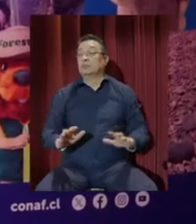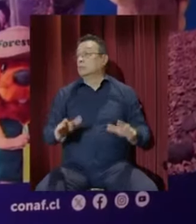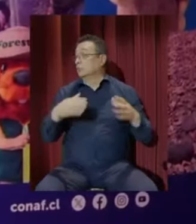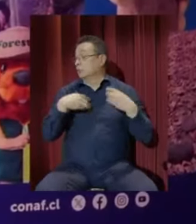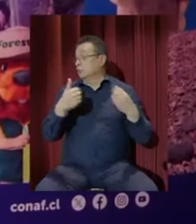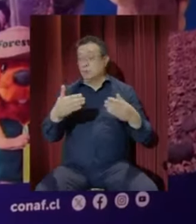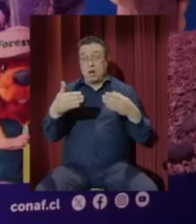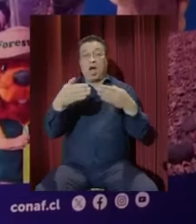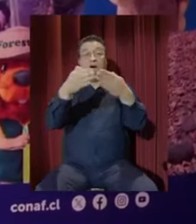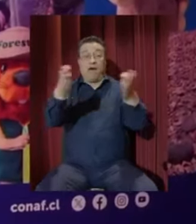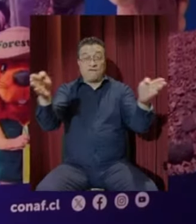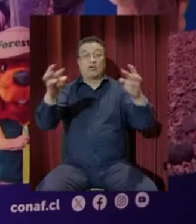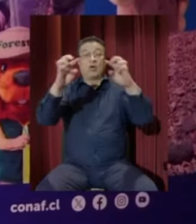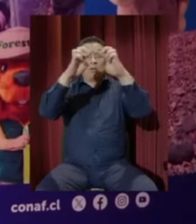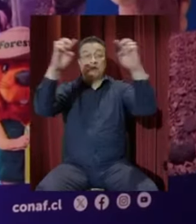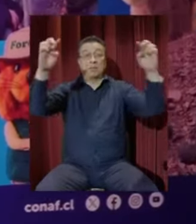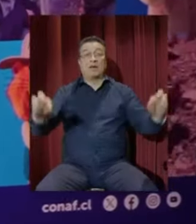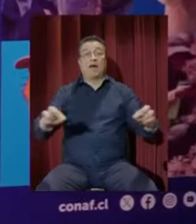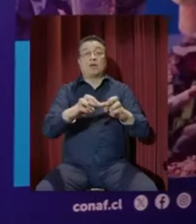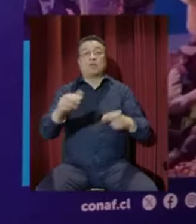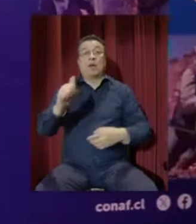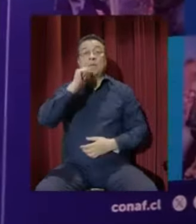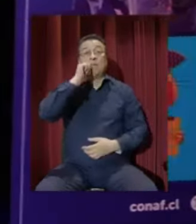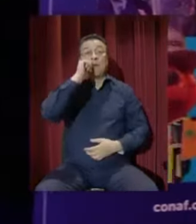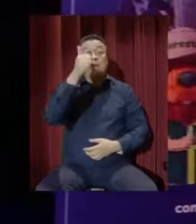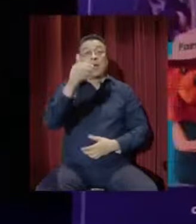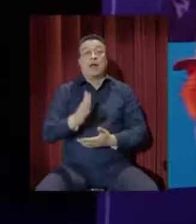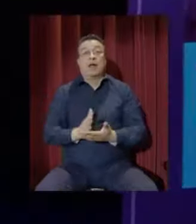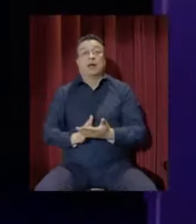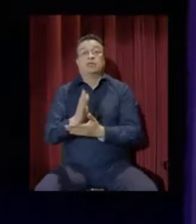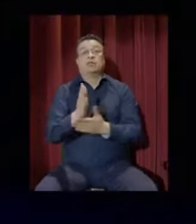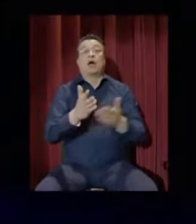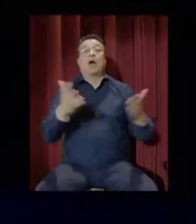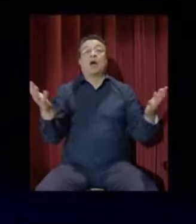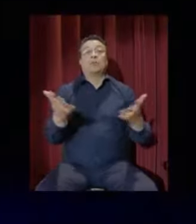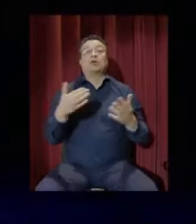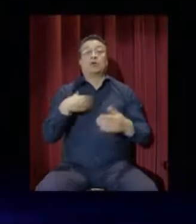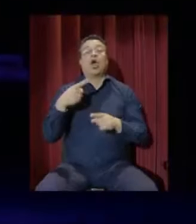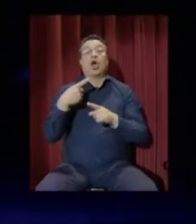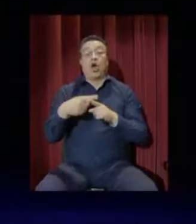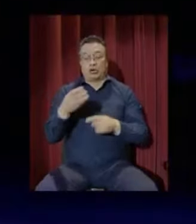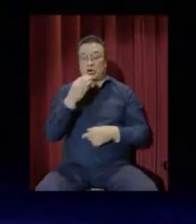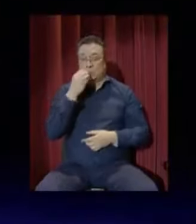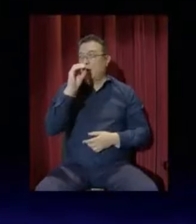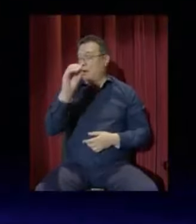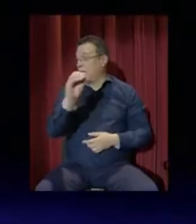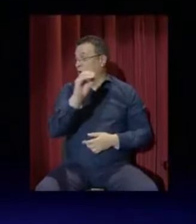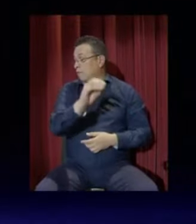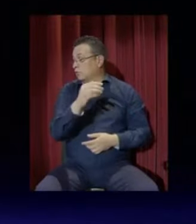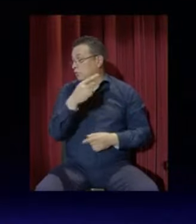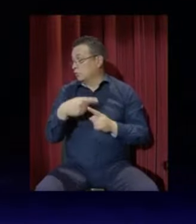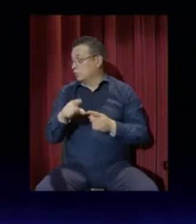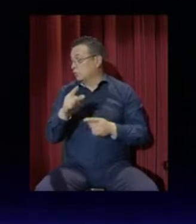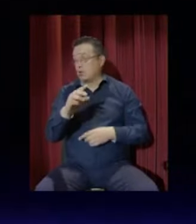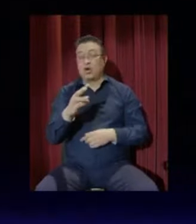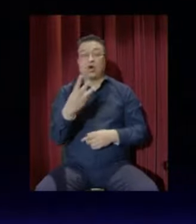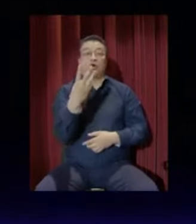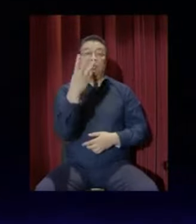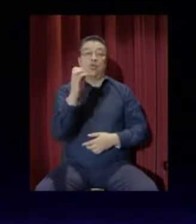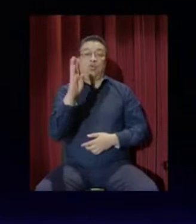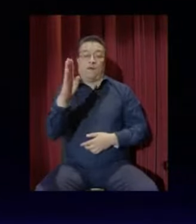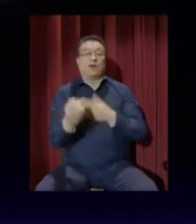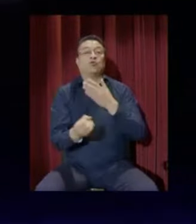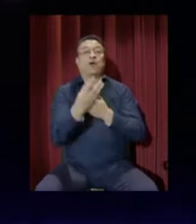está abierta la plataforma desde mañana eh Porque estamos tenemos otra noticia está la la página web nueva de